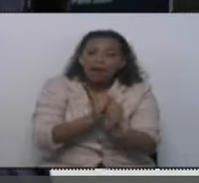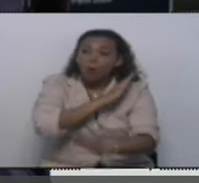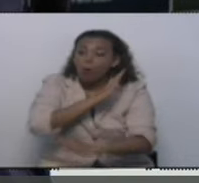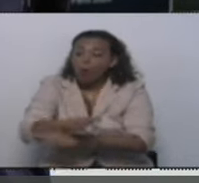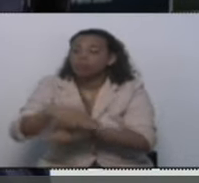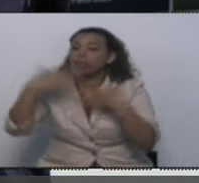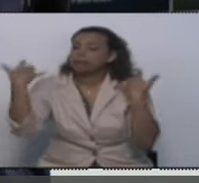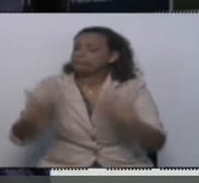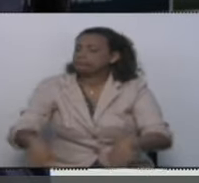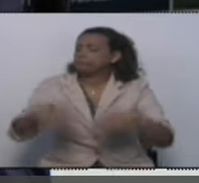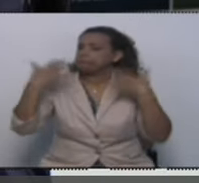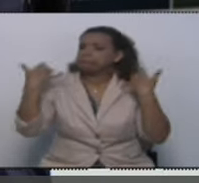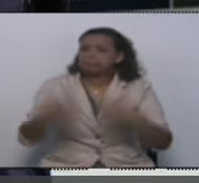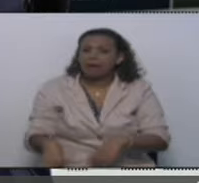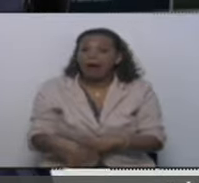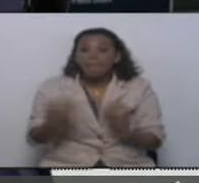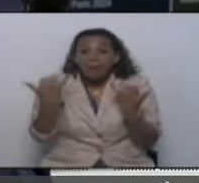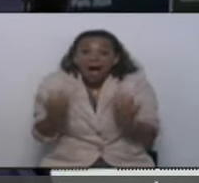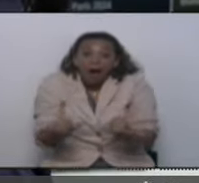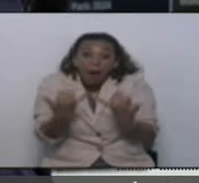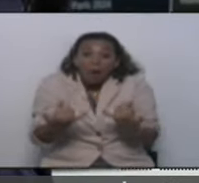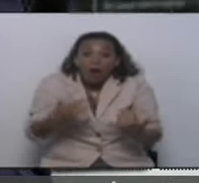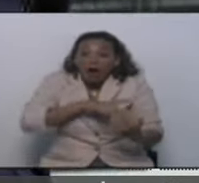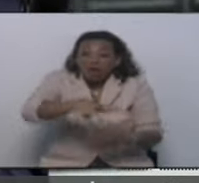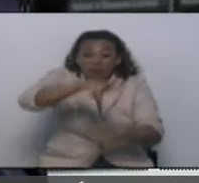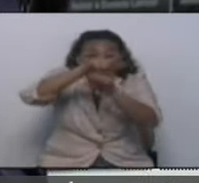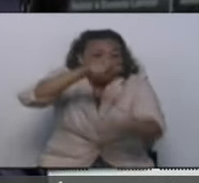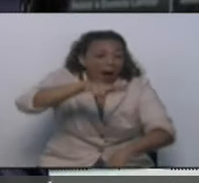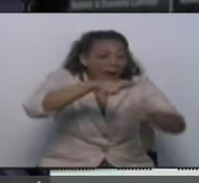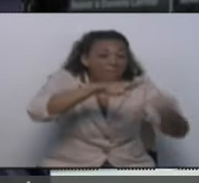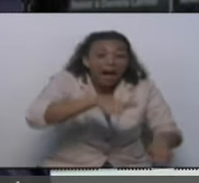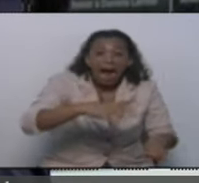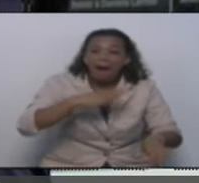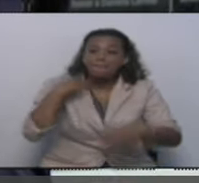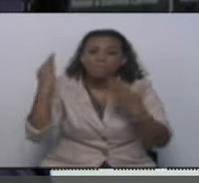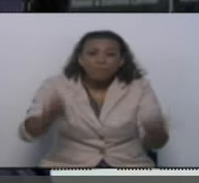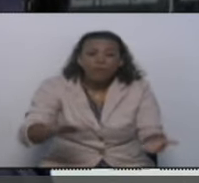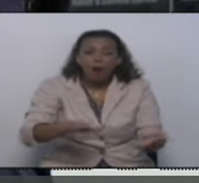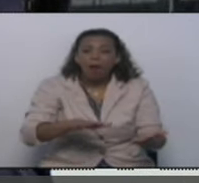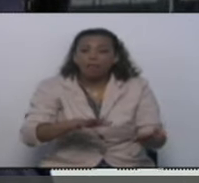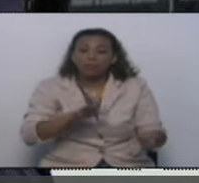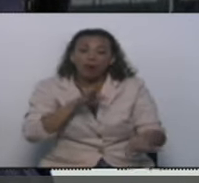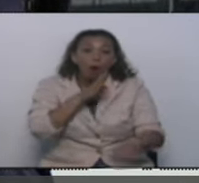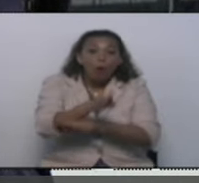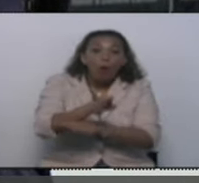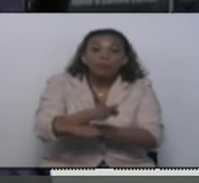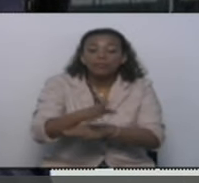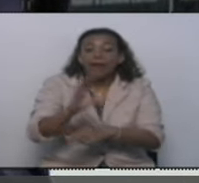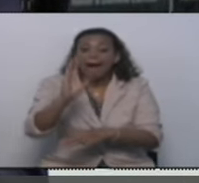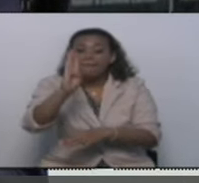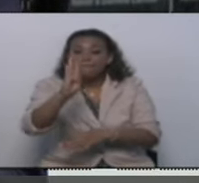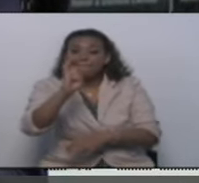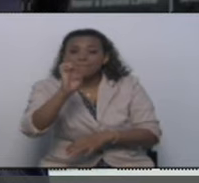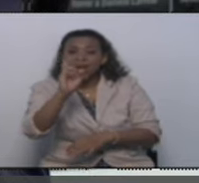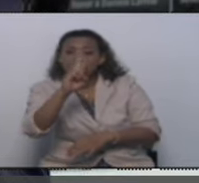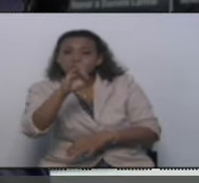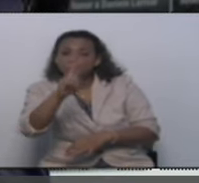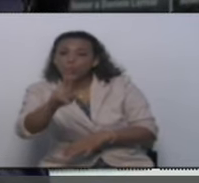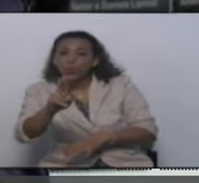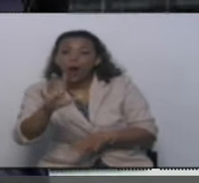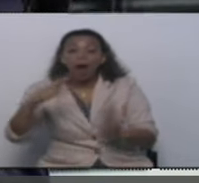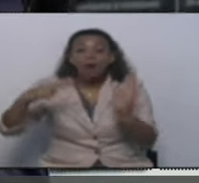Siria? Y ahora en medio de los bombardeos criminales, genocidas contra Beirut y contra el pueblo del